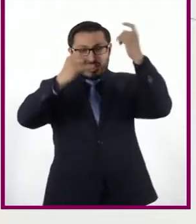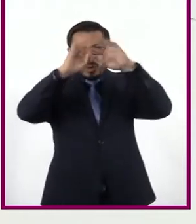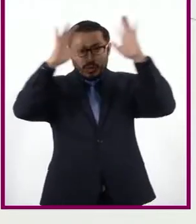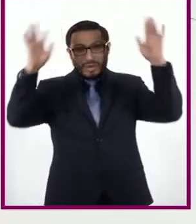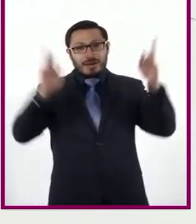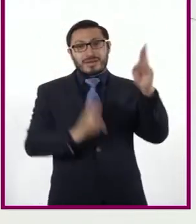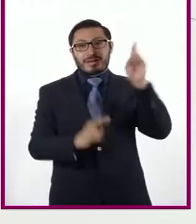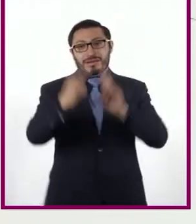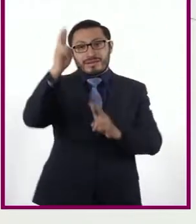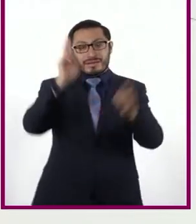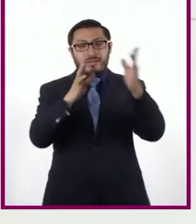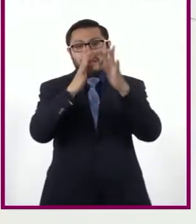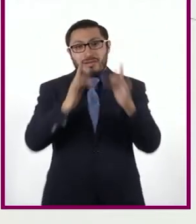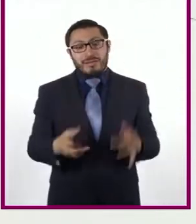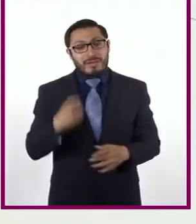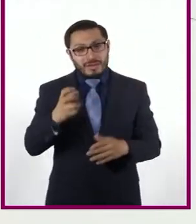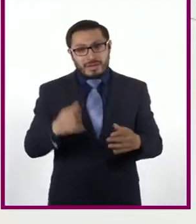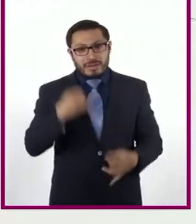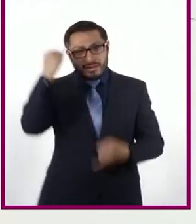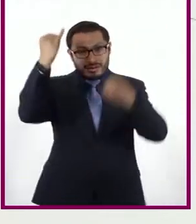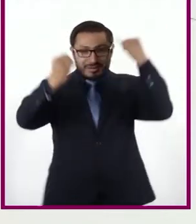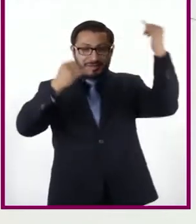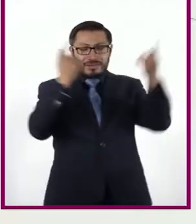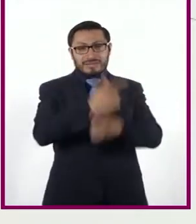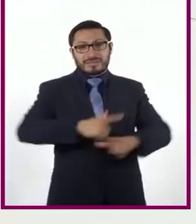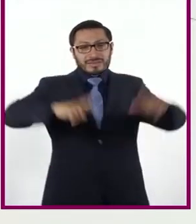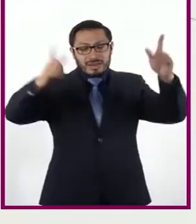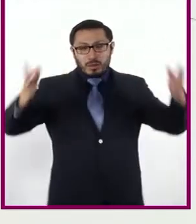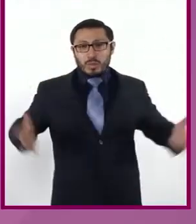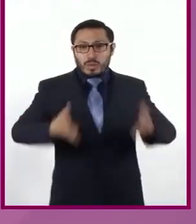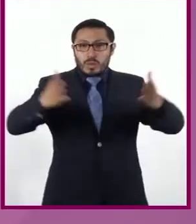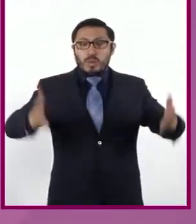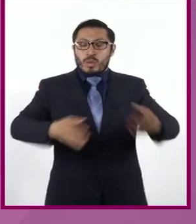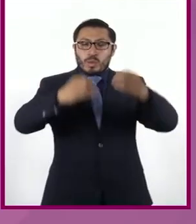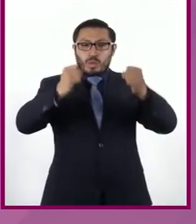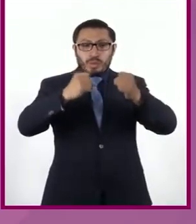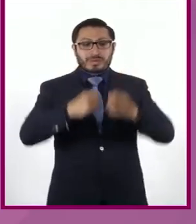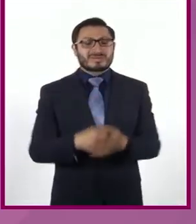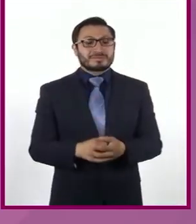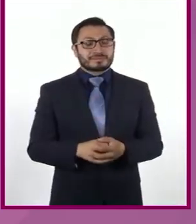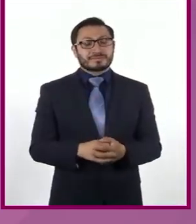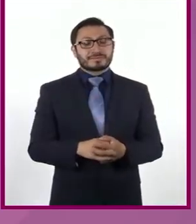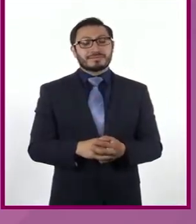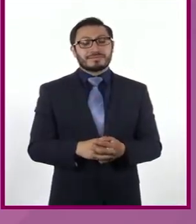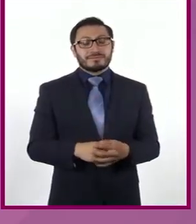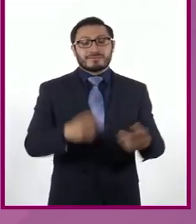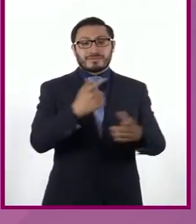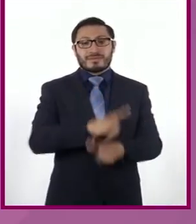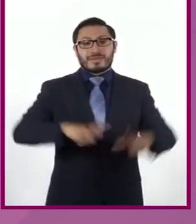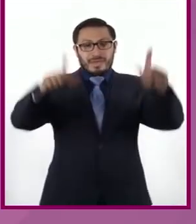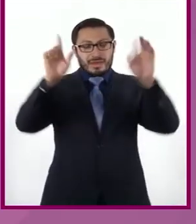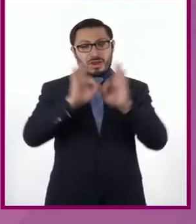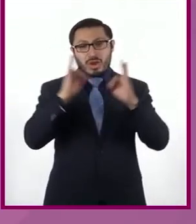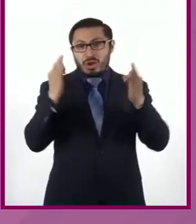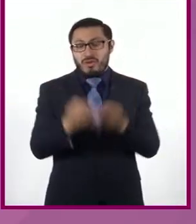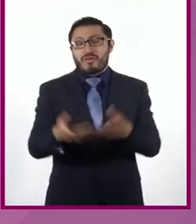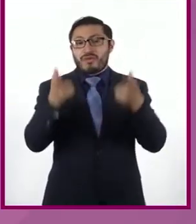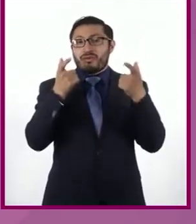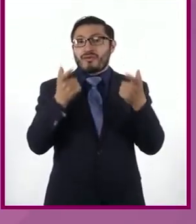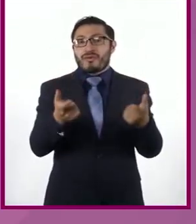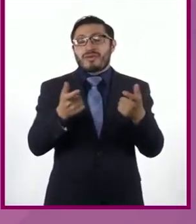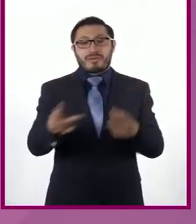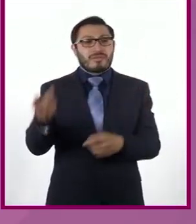Francesa, lo que permitió que las ideas liberales tomaran fuerza. El liberalismo es una doctrina